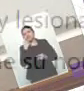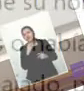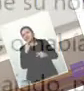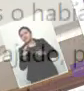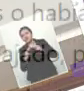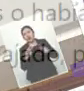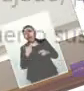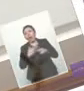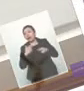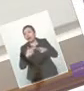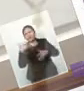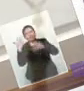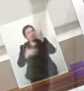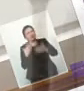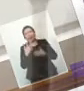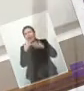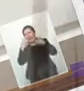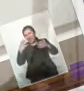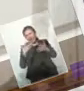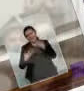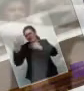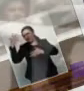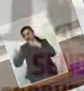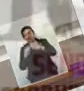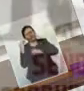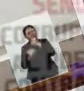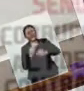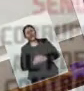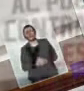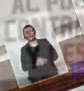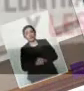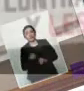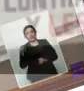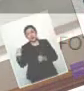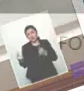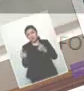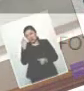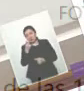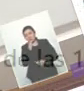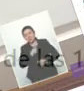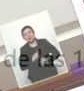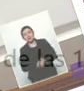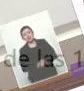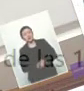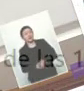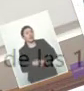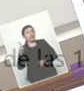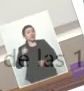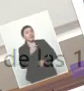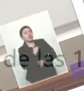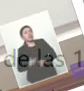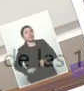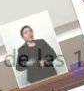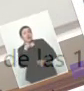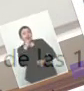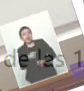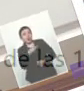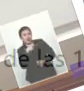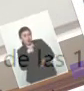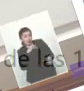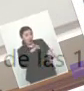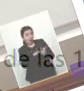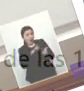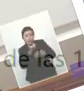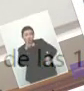sus bebés les habían quitado la vida. Alrededor de las 2:40 de la tarde